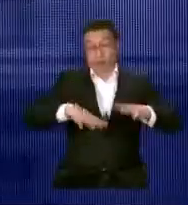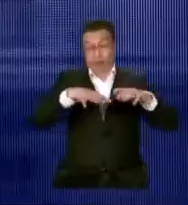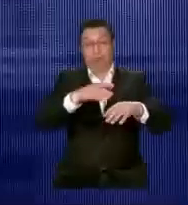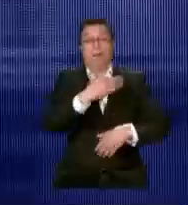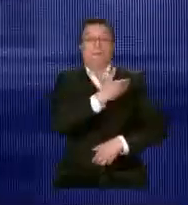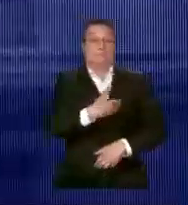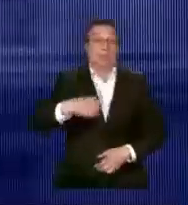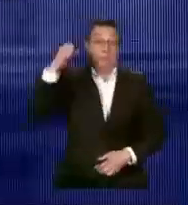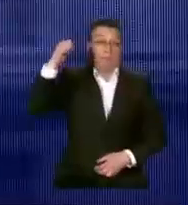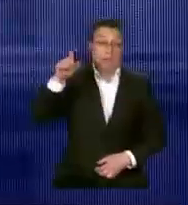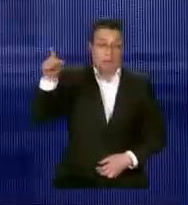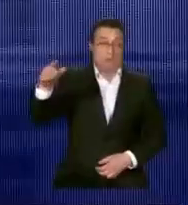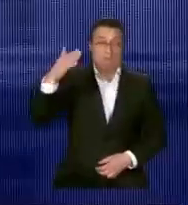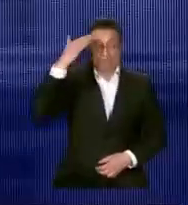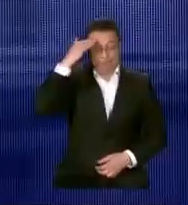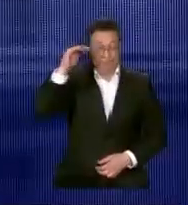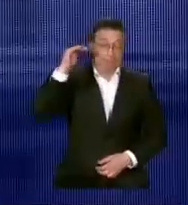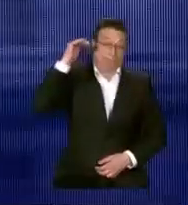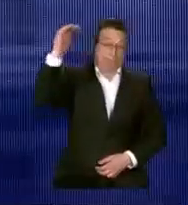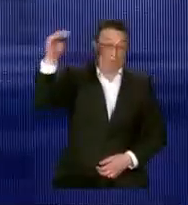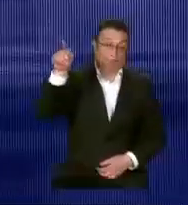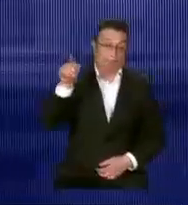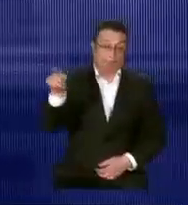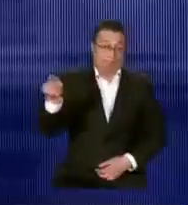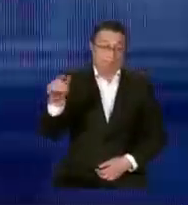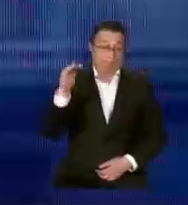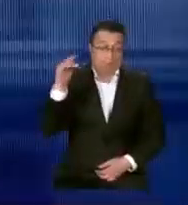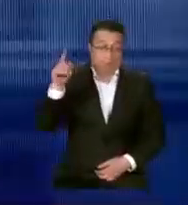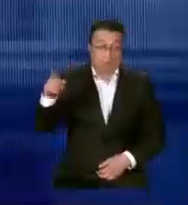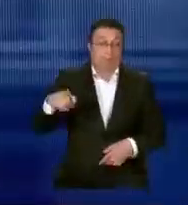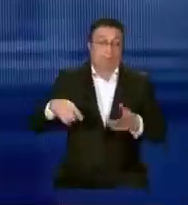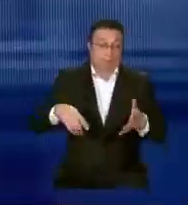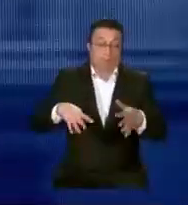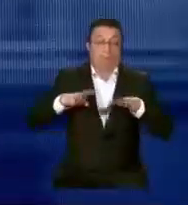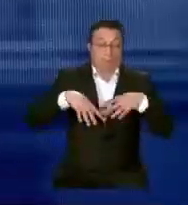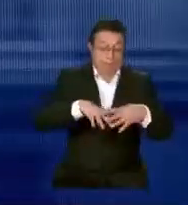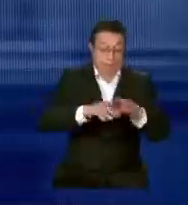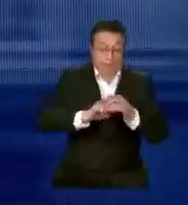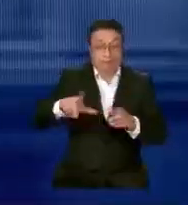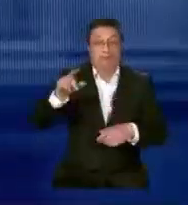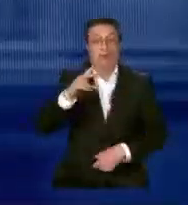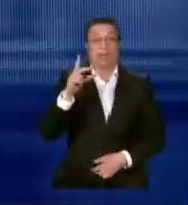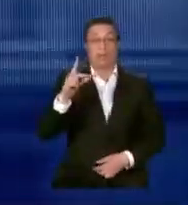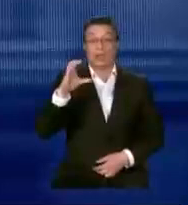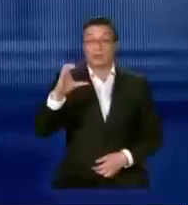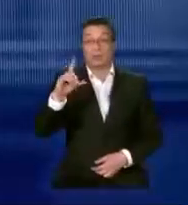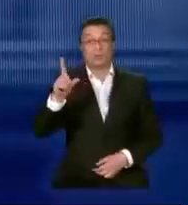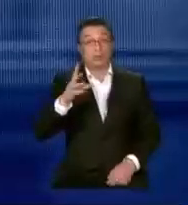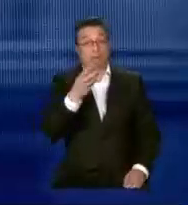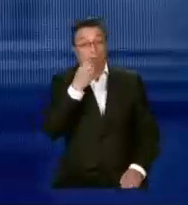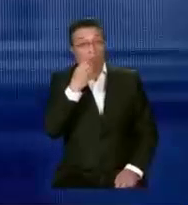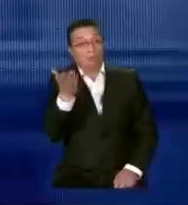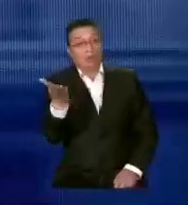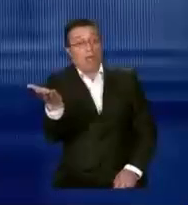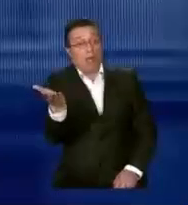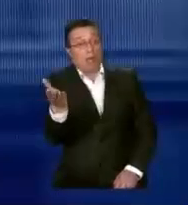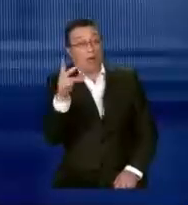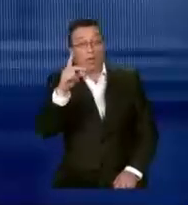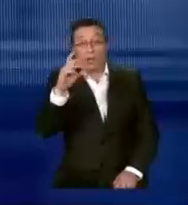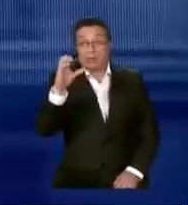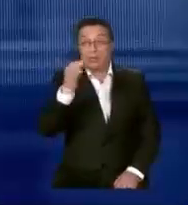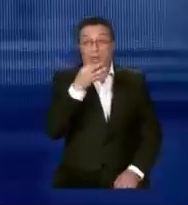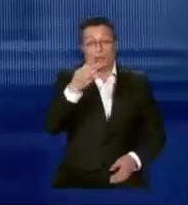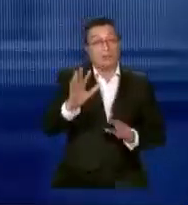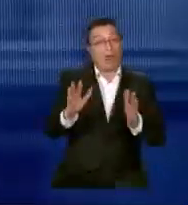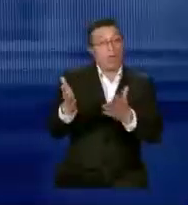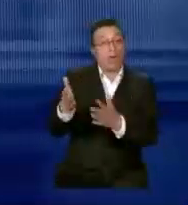Él lleva la guinda de la torta. Pero, al ver, la DC no tiene nada que decir sobre eso. No tiene nada que